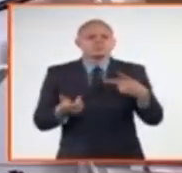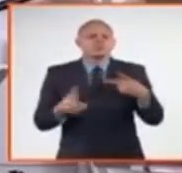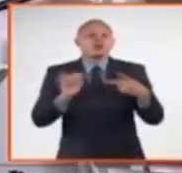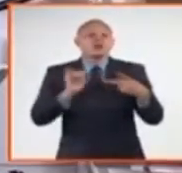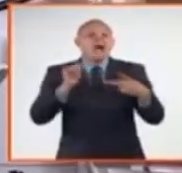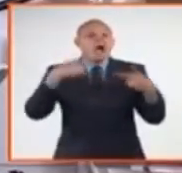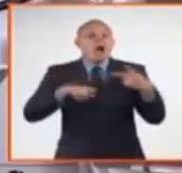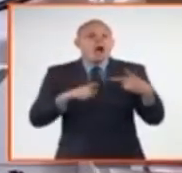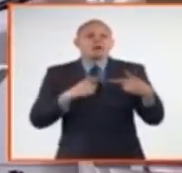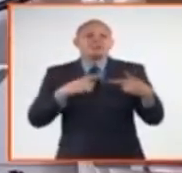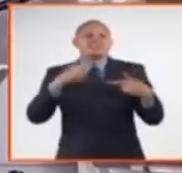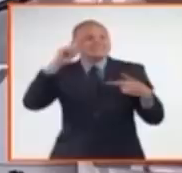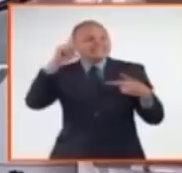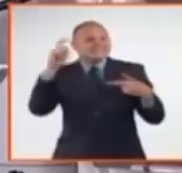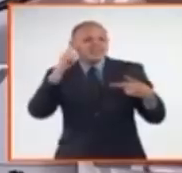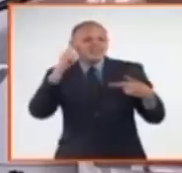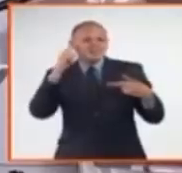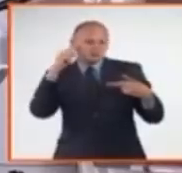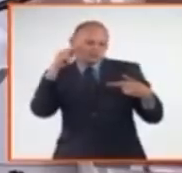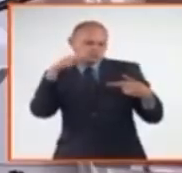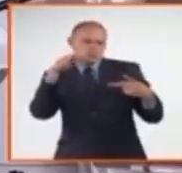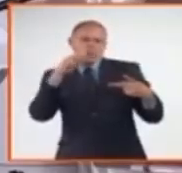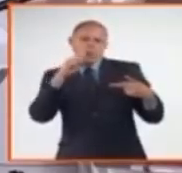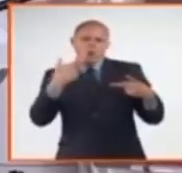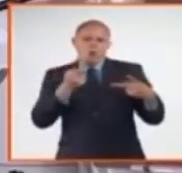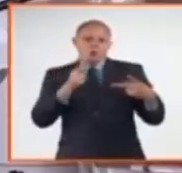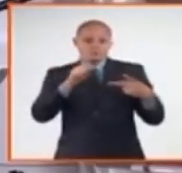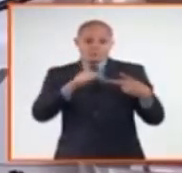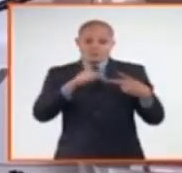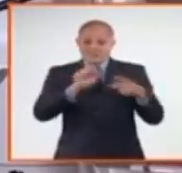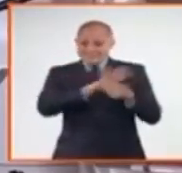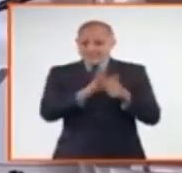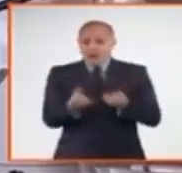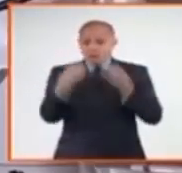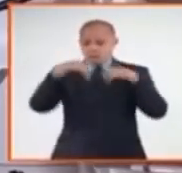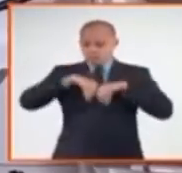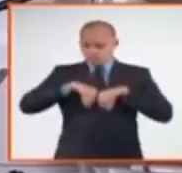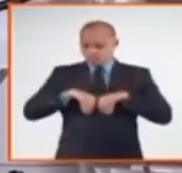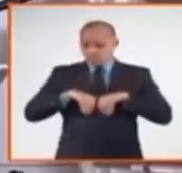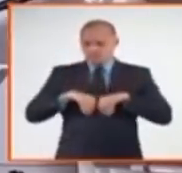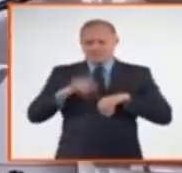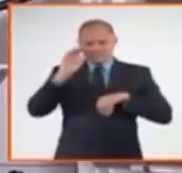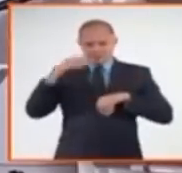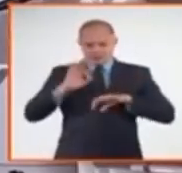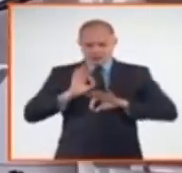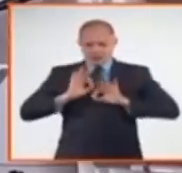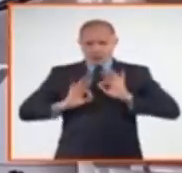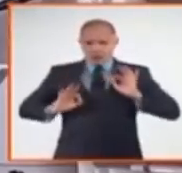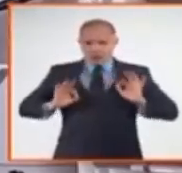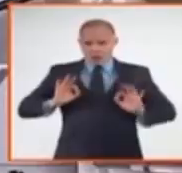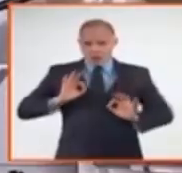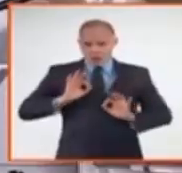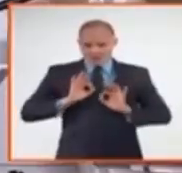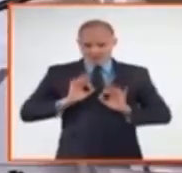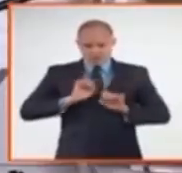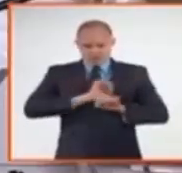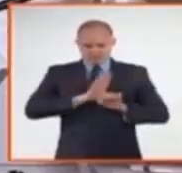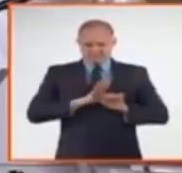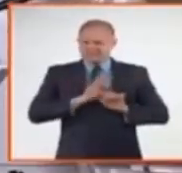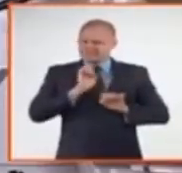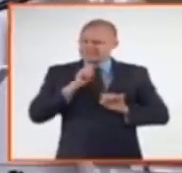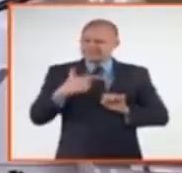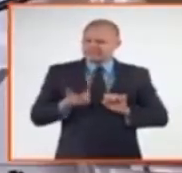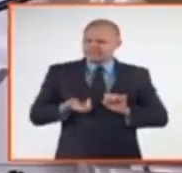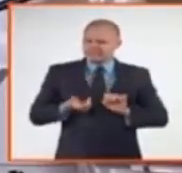de célula a célula por unos intereses es un término muy sentirlo pero ya que no que es lo que significa es que